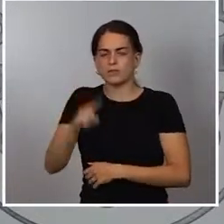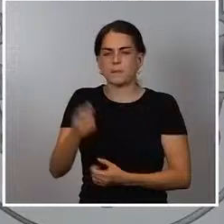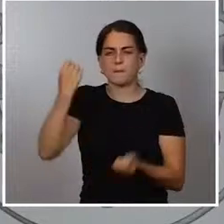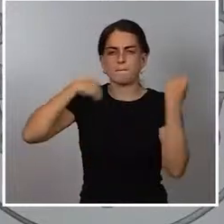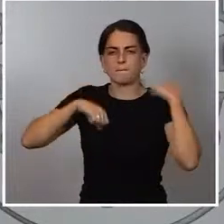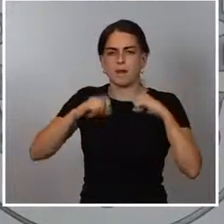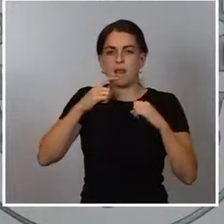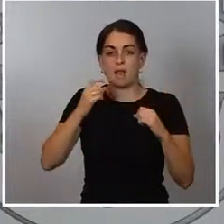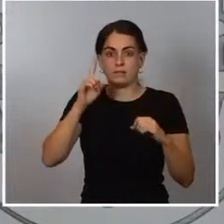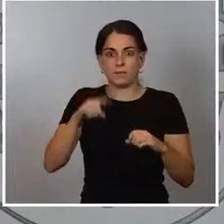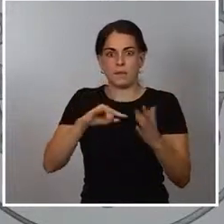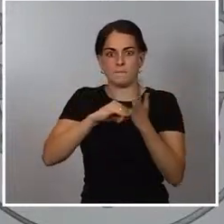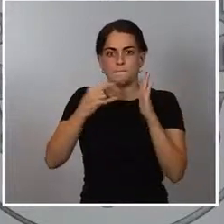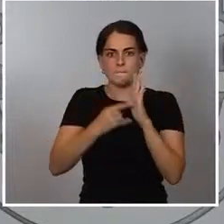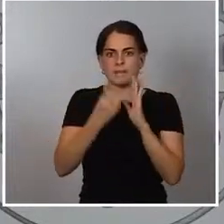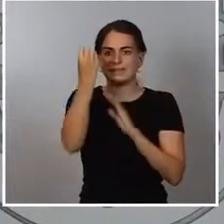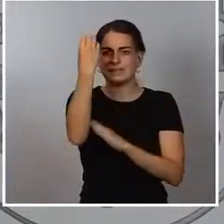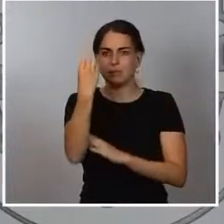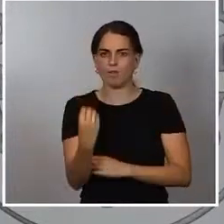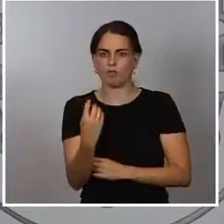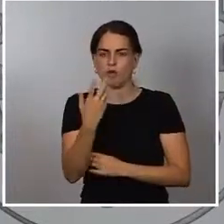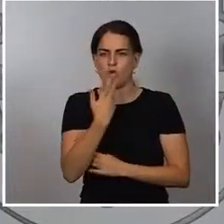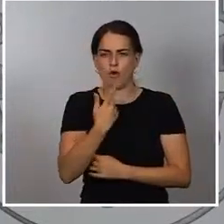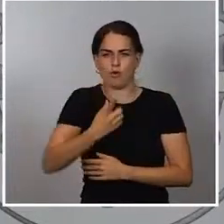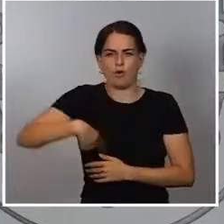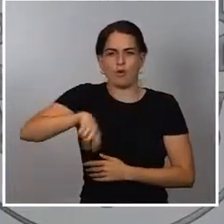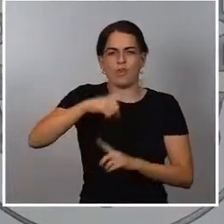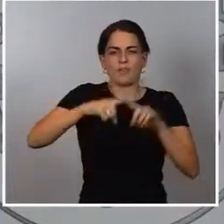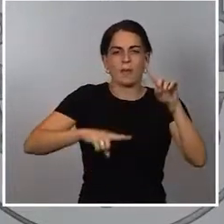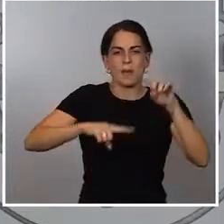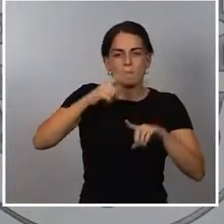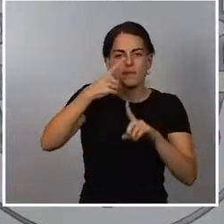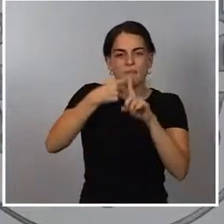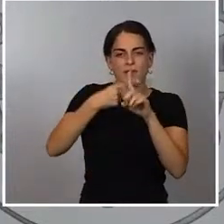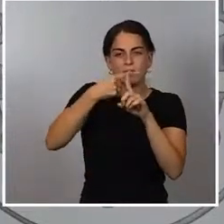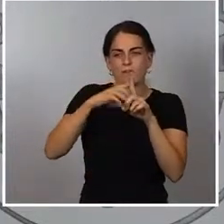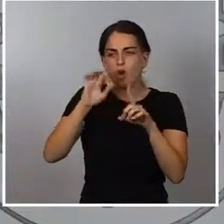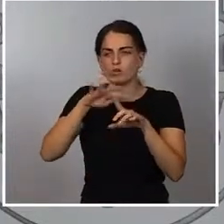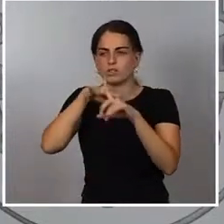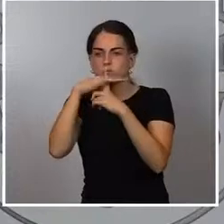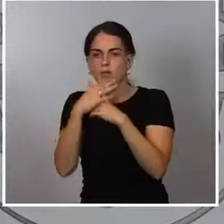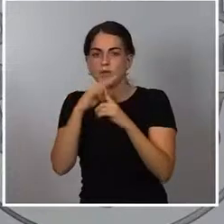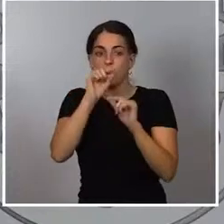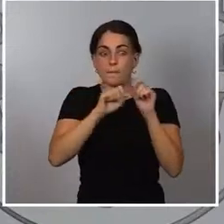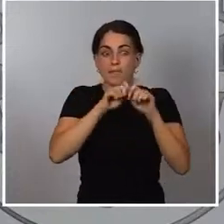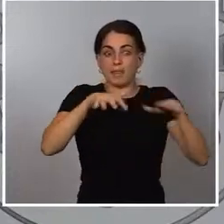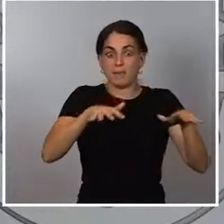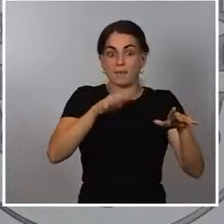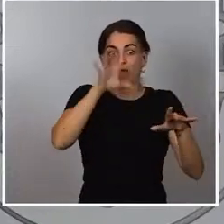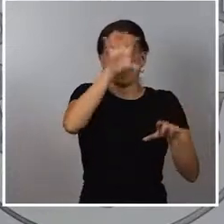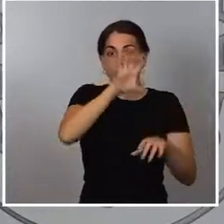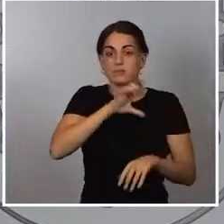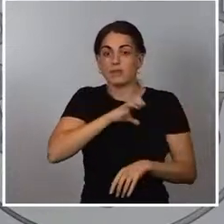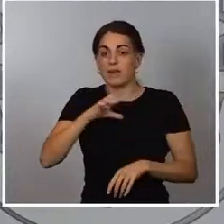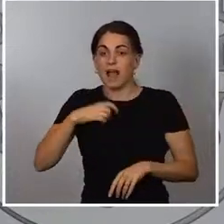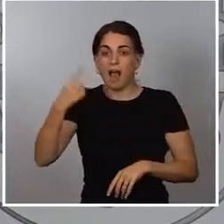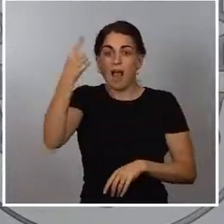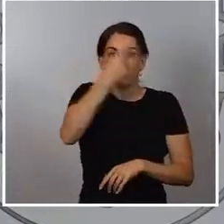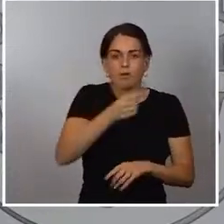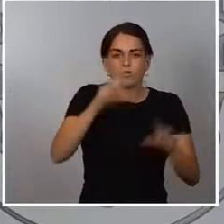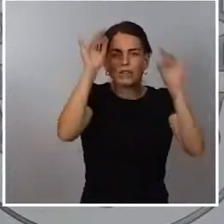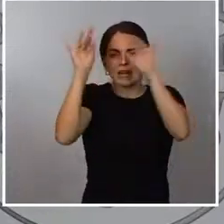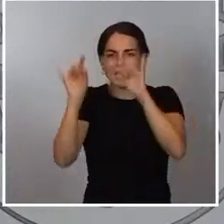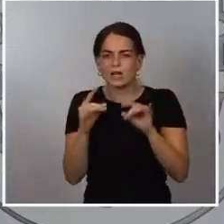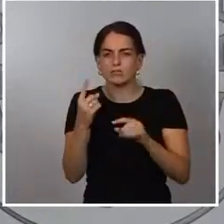semáforo que permite según el nivel según la situación epidémica de cada comunidad autónoma que cada cada territorio cada autoridad sanitaria